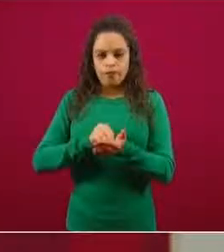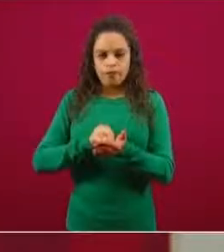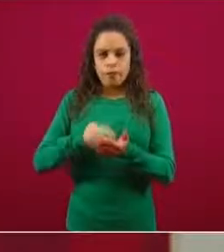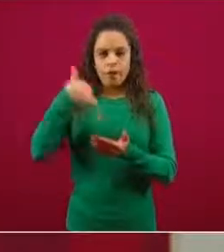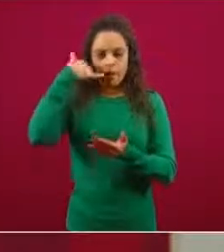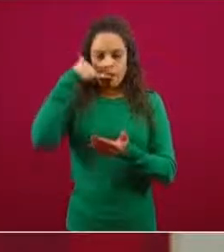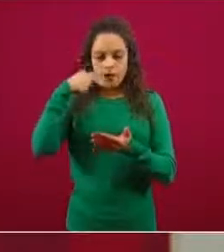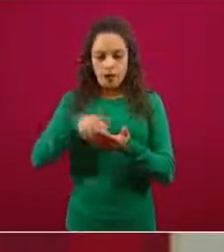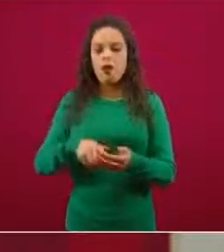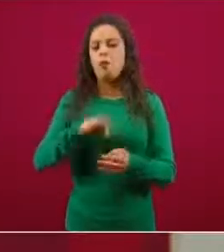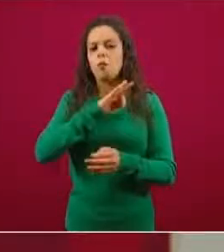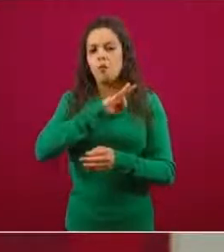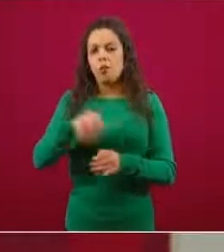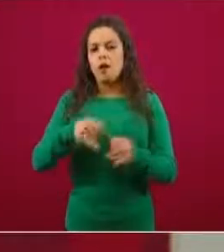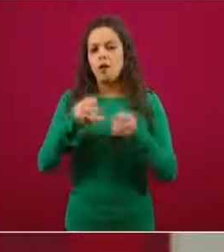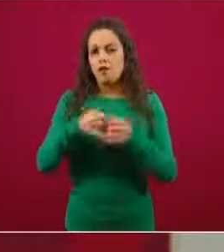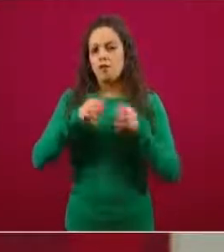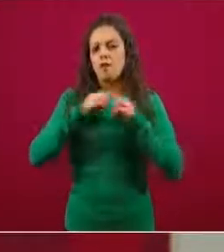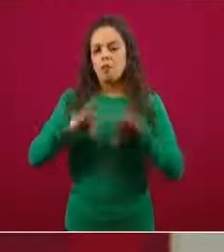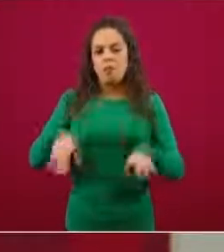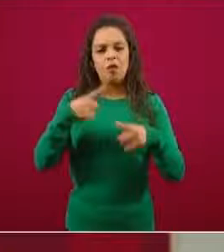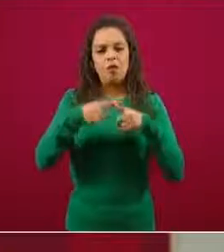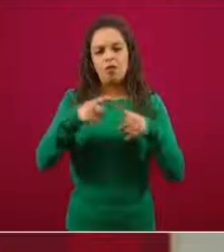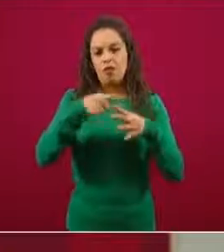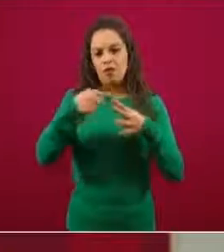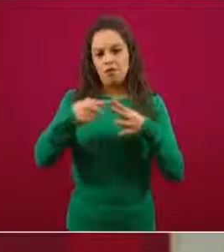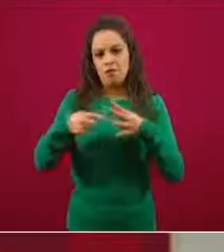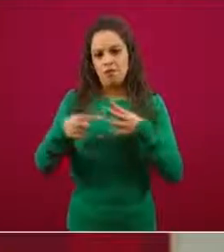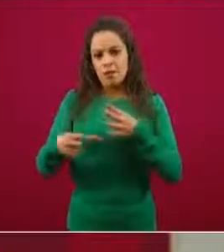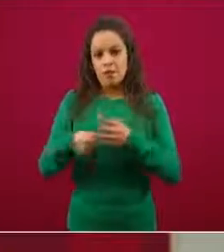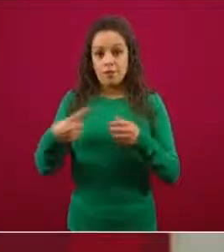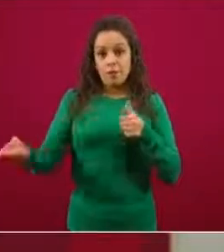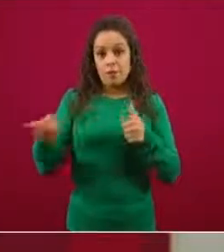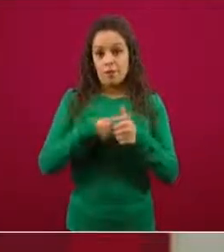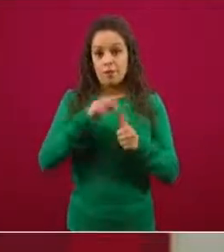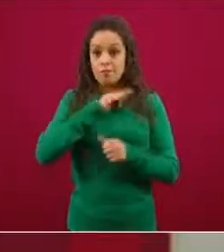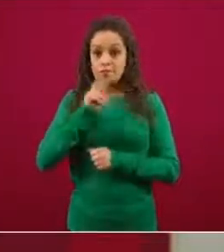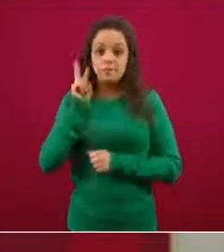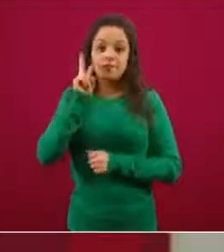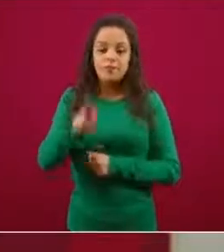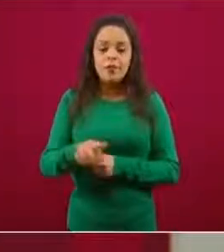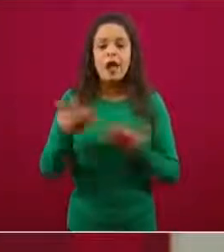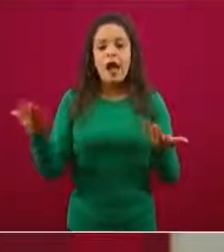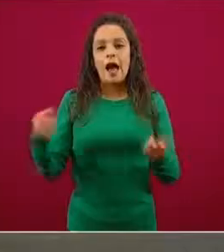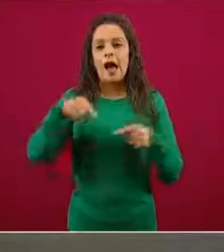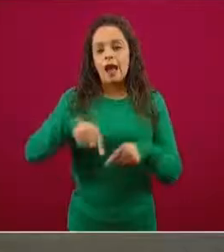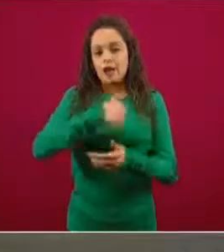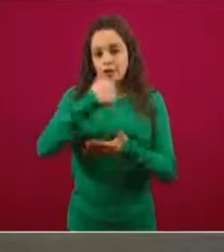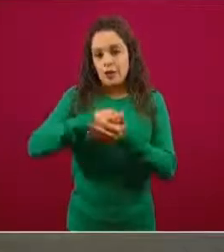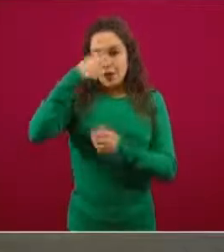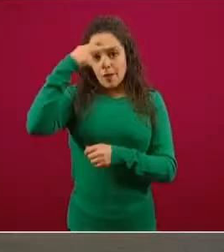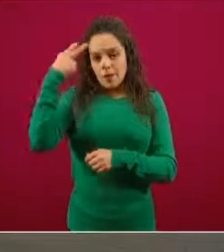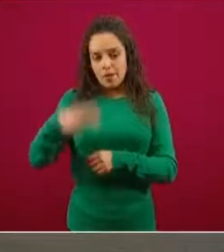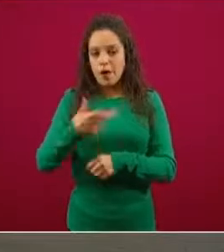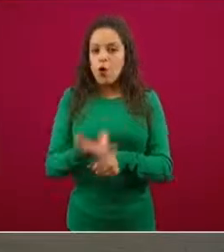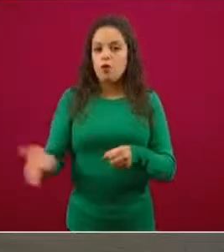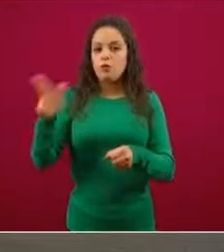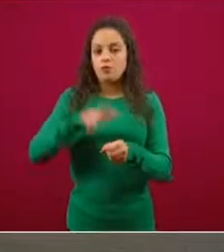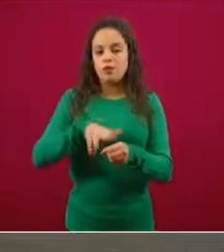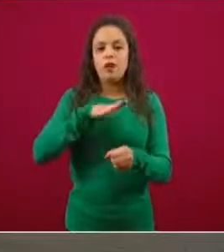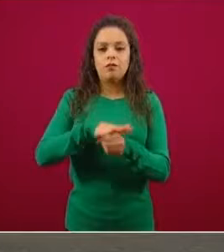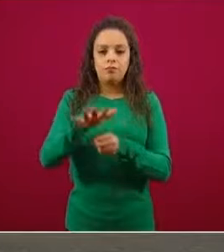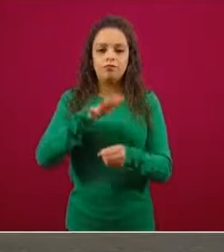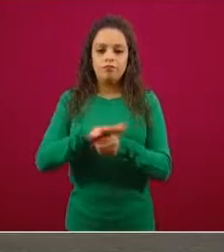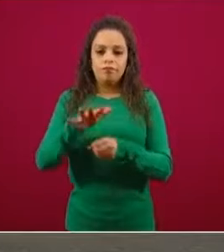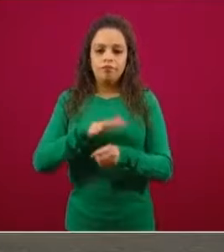y la primera que pueden encontrar es precisamente los hospitales que están en la Ciudad de México. De hecho, abrimos a la zona metropolitana del Valle de